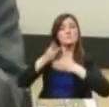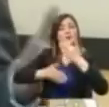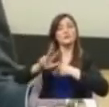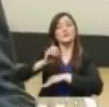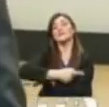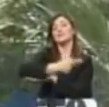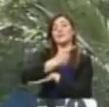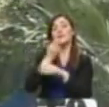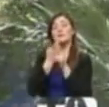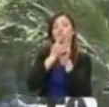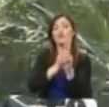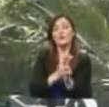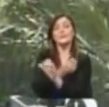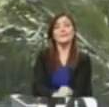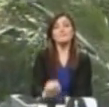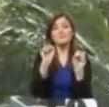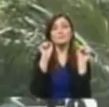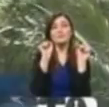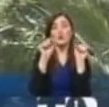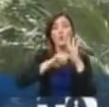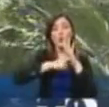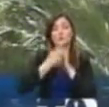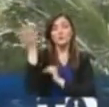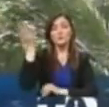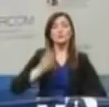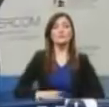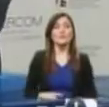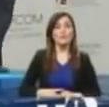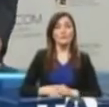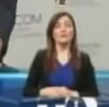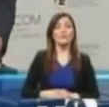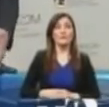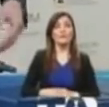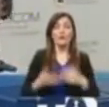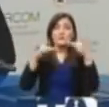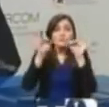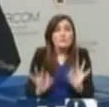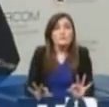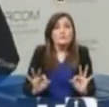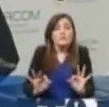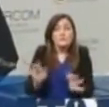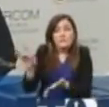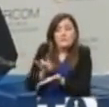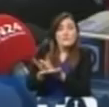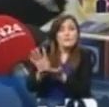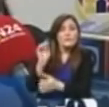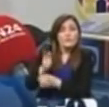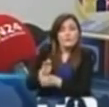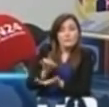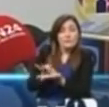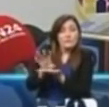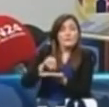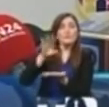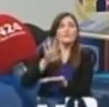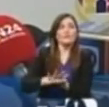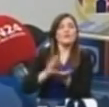plazo para responder a la predeterminación realizada por Contraloría y, si se confirma la destitución dispuesta,